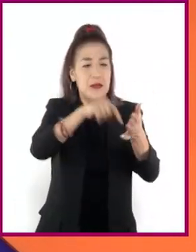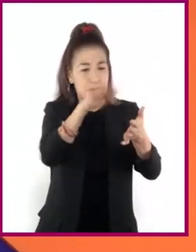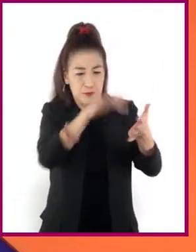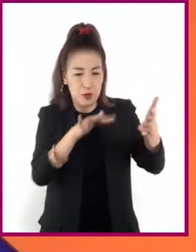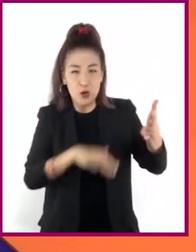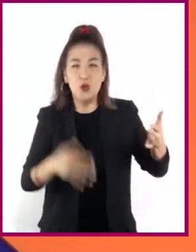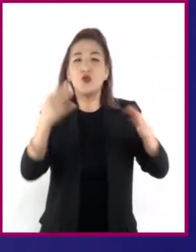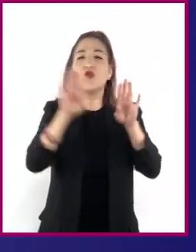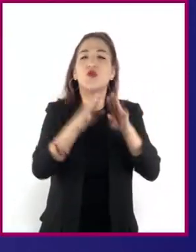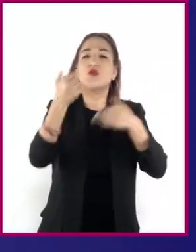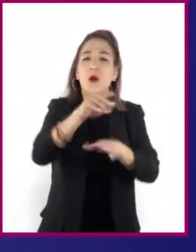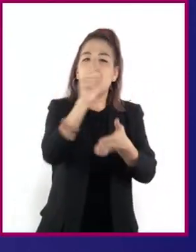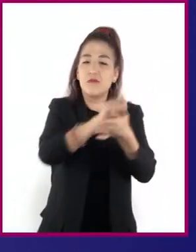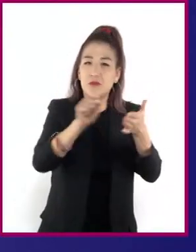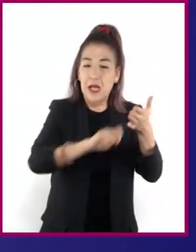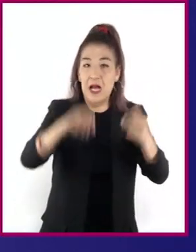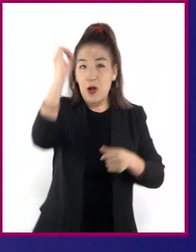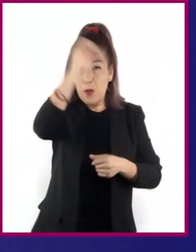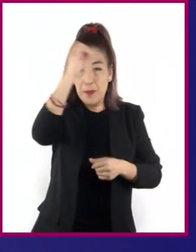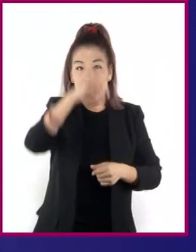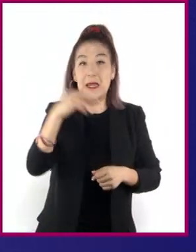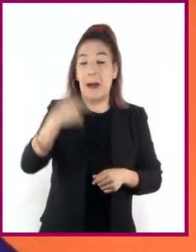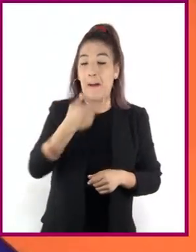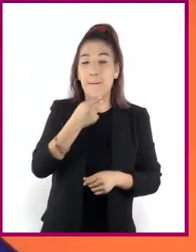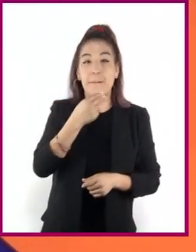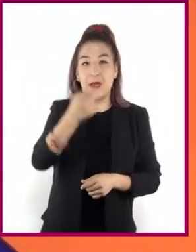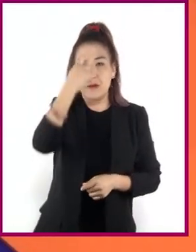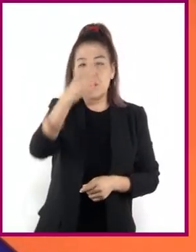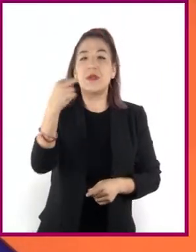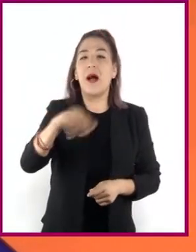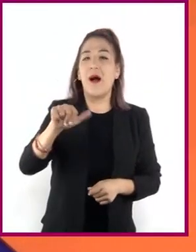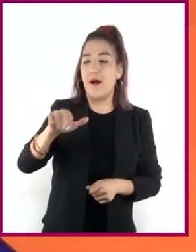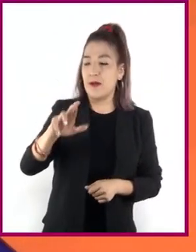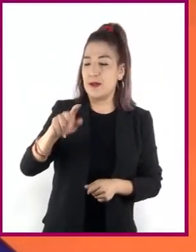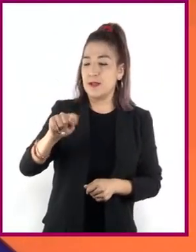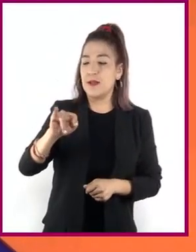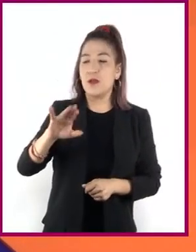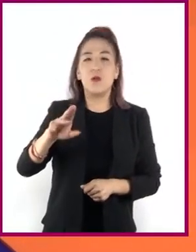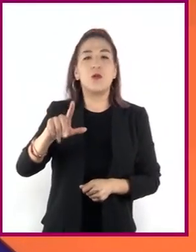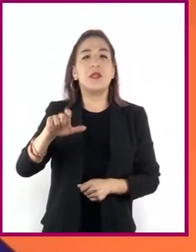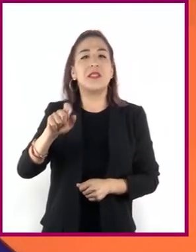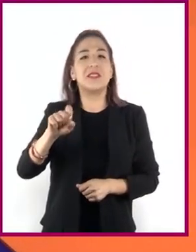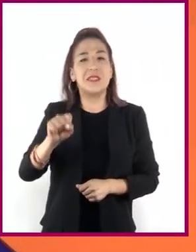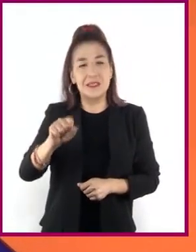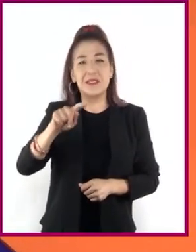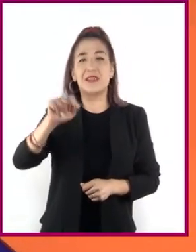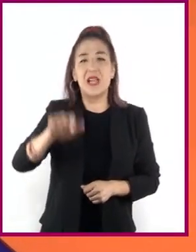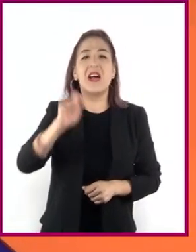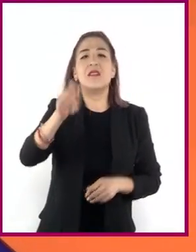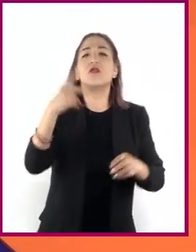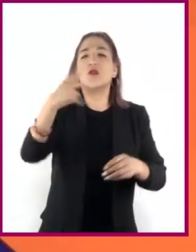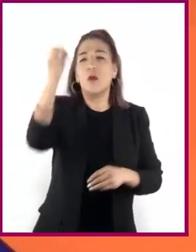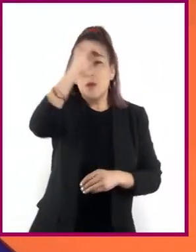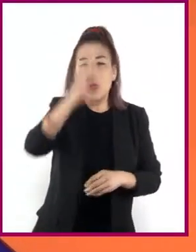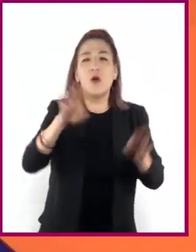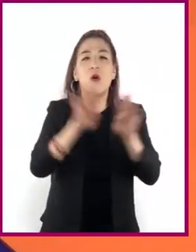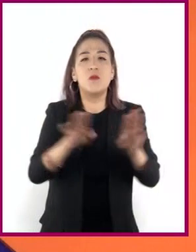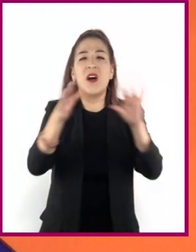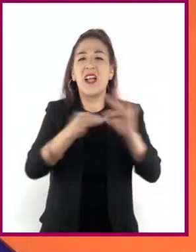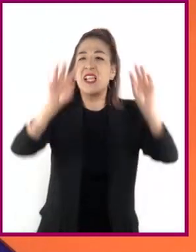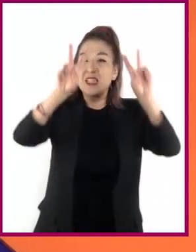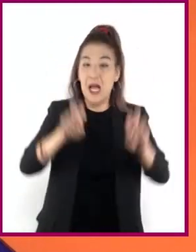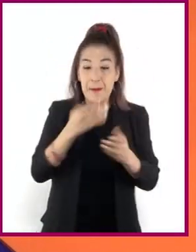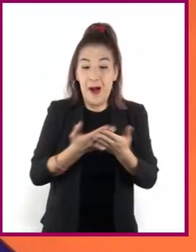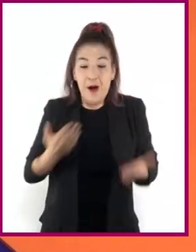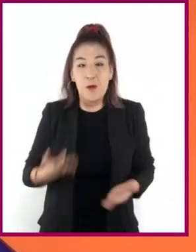que el escritor llamado articulista expresa su opinión sobre un tema de actualidad además de opinar valora y